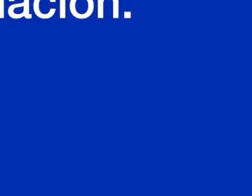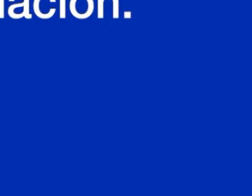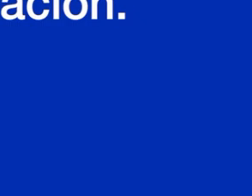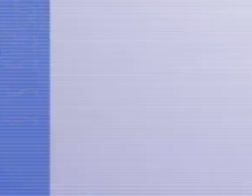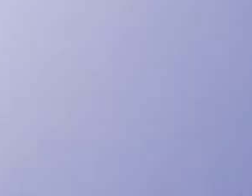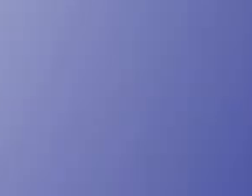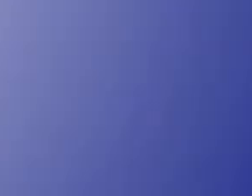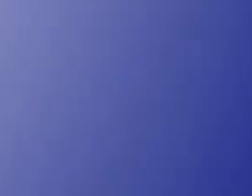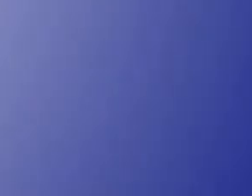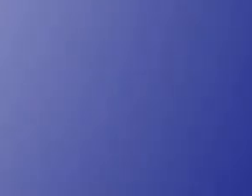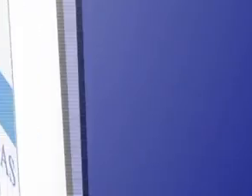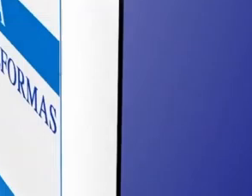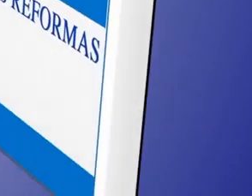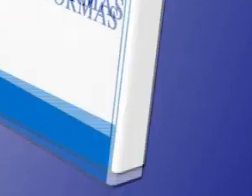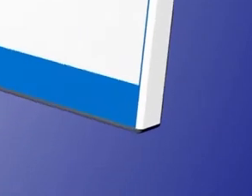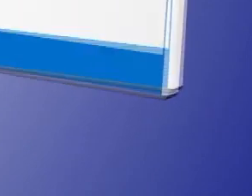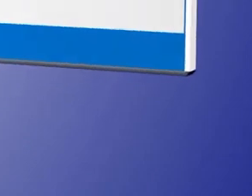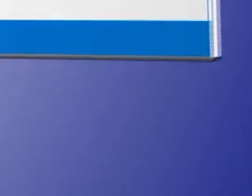nación